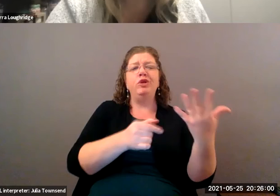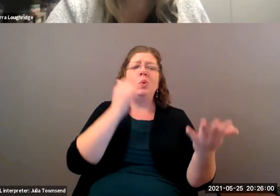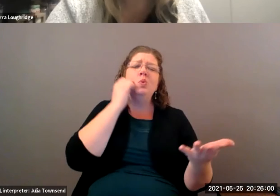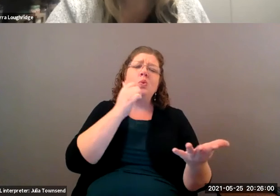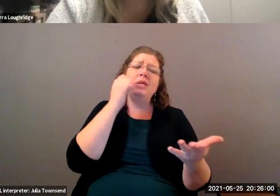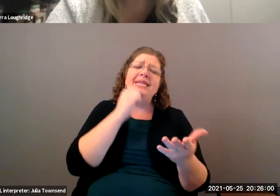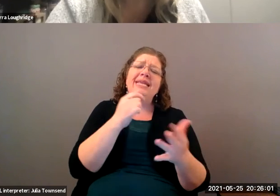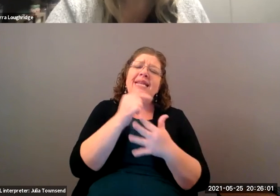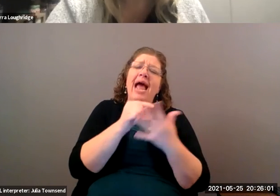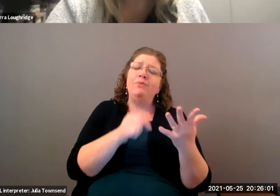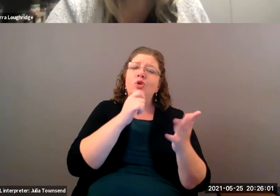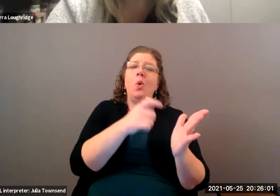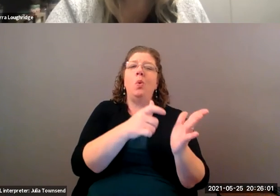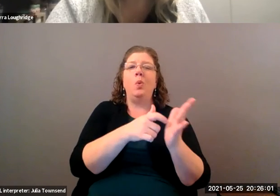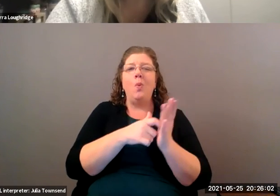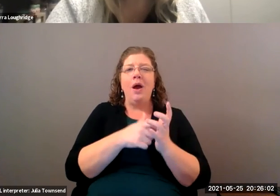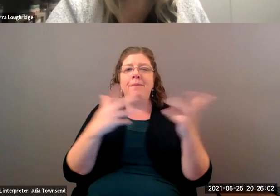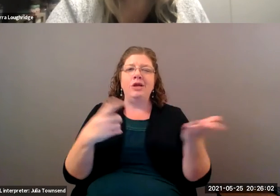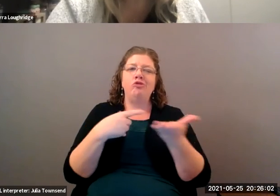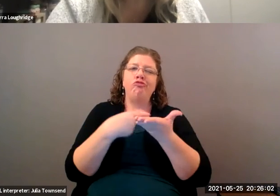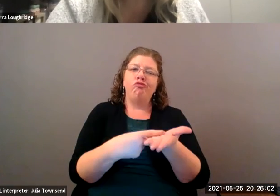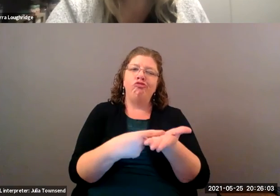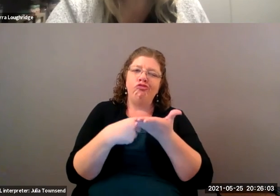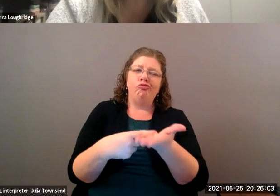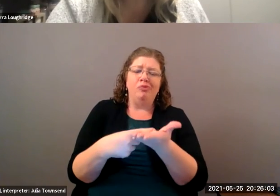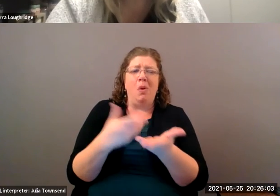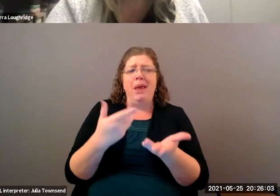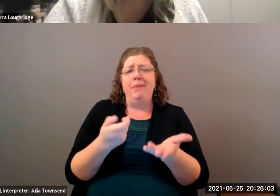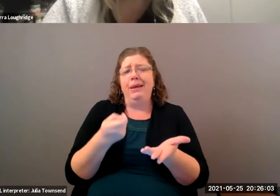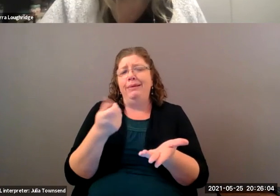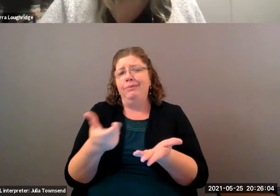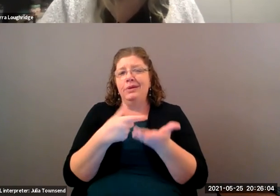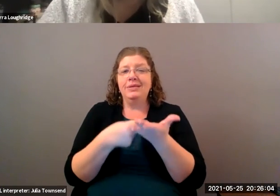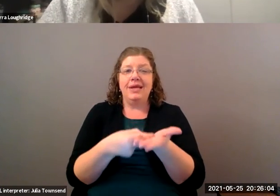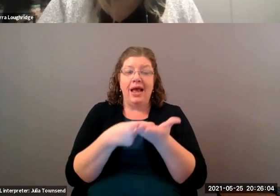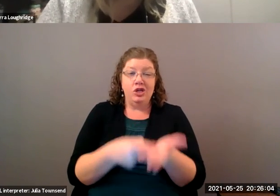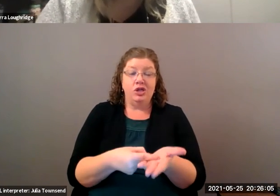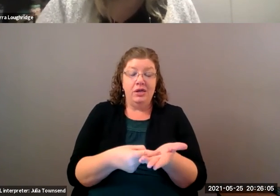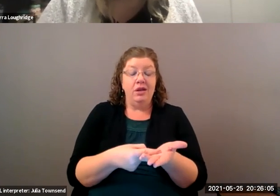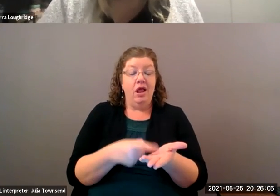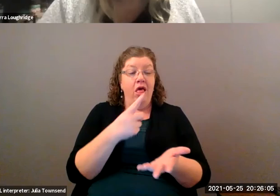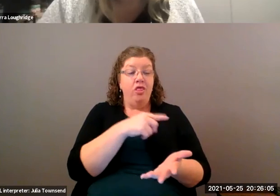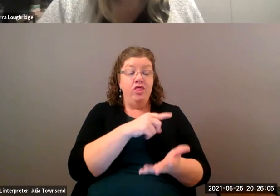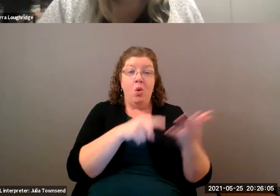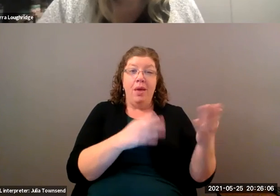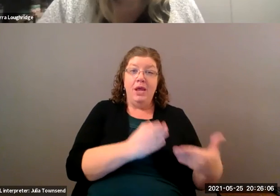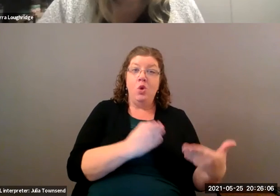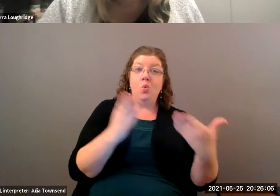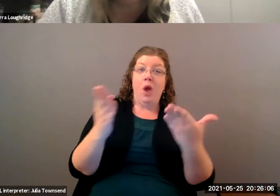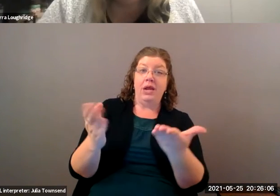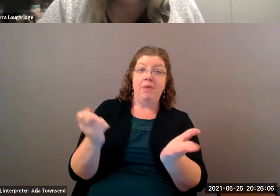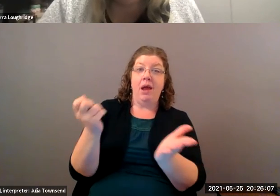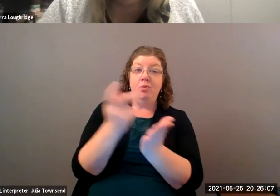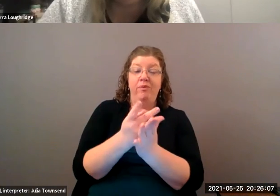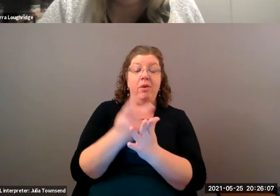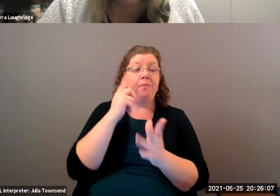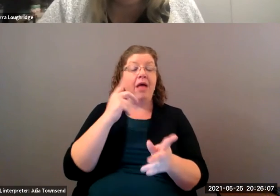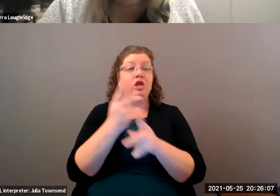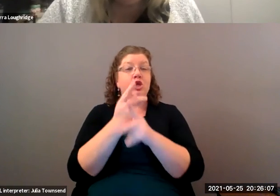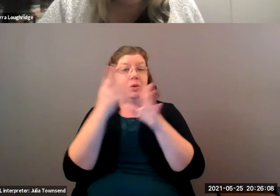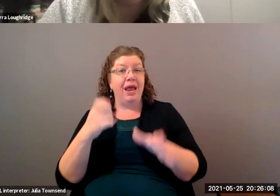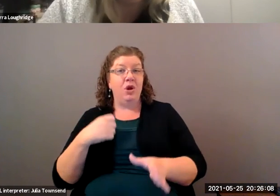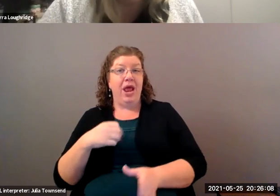va a ser una oportunidad de aprobar artículos que son de rutina y no van a requerir mucha discusión. Han